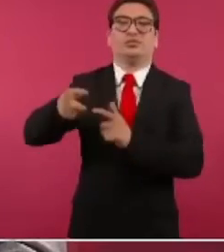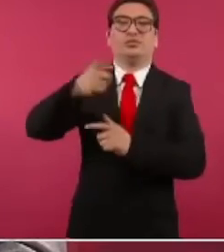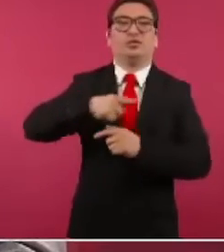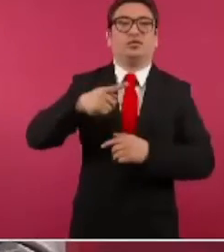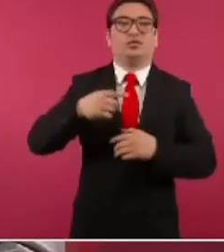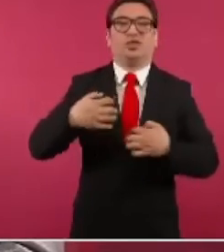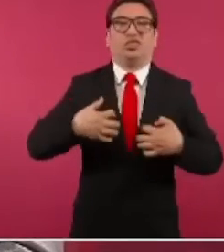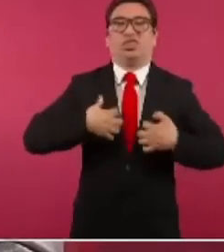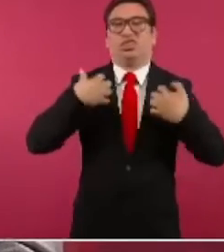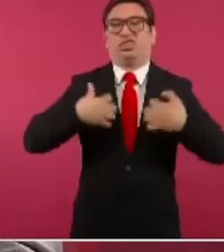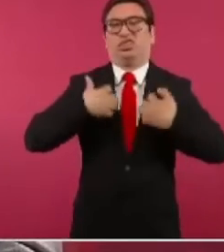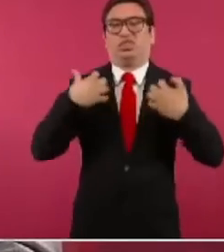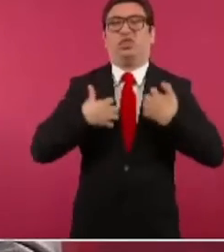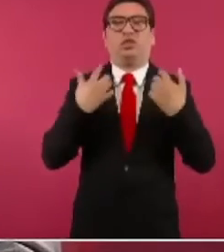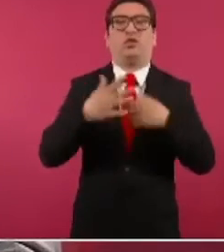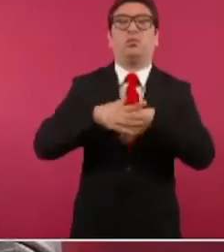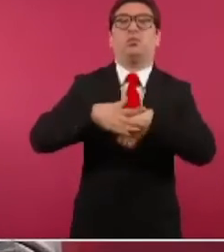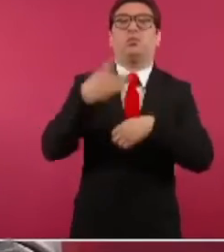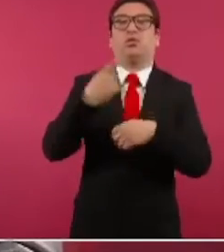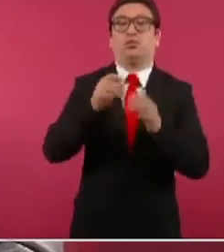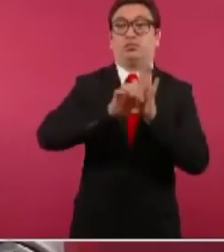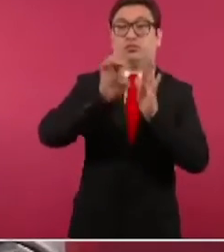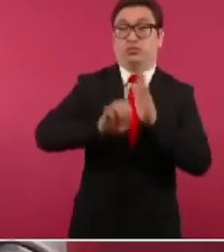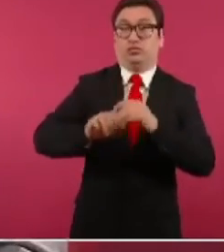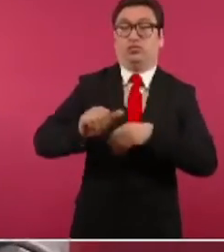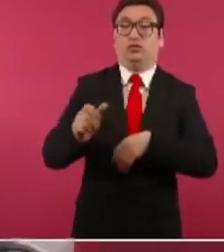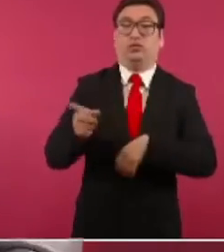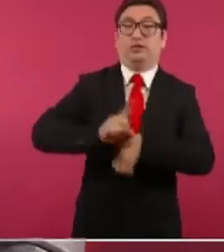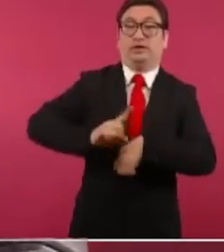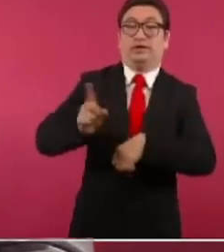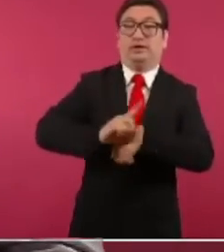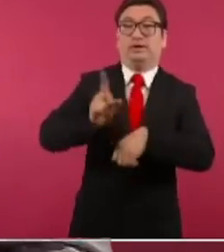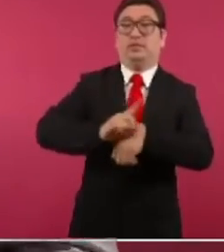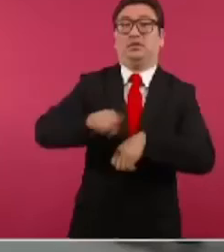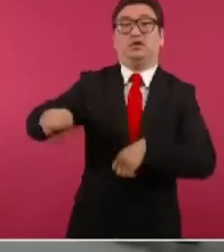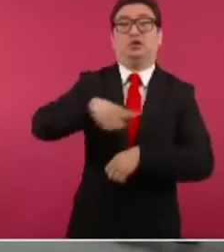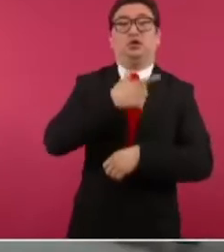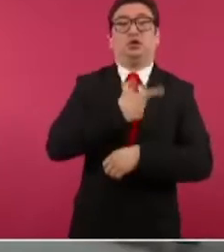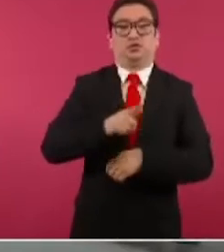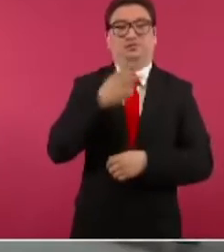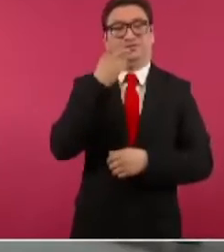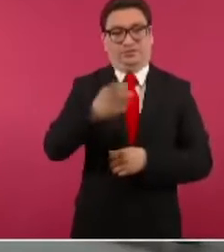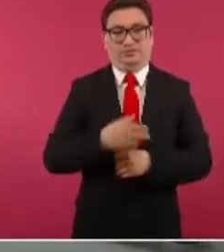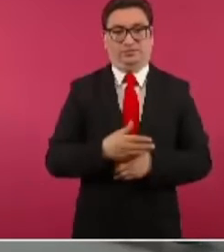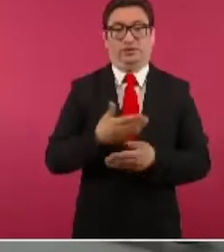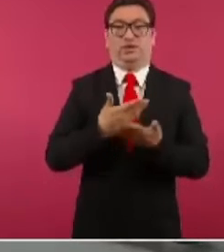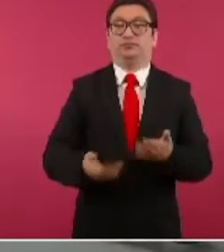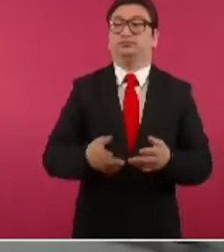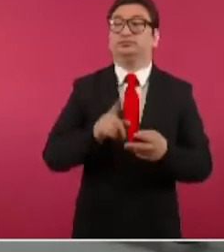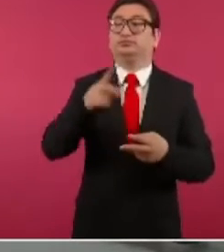conferencia de todos los días. Pero aquí vamos a estar. Bueno, las dos compañeras, vamos.